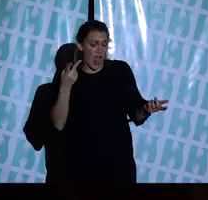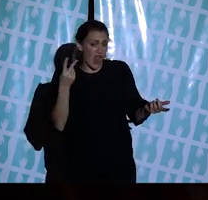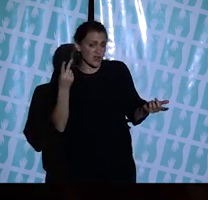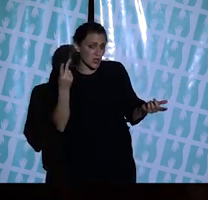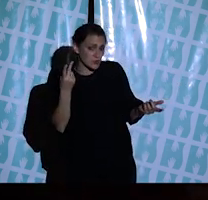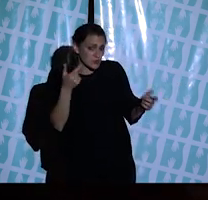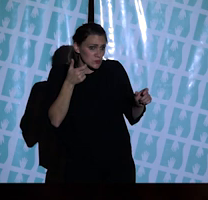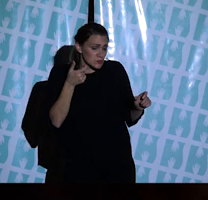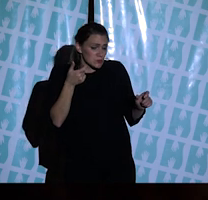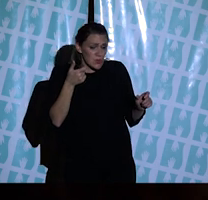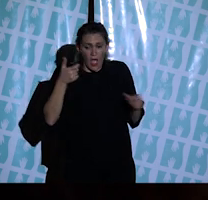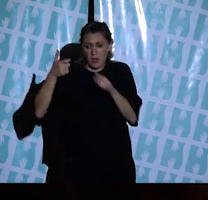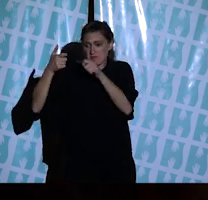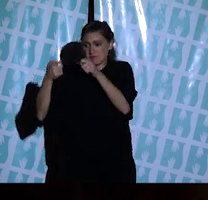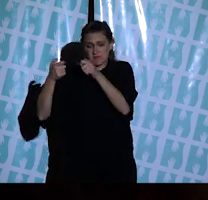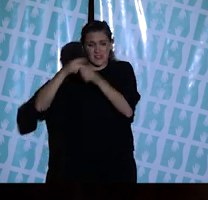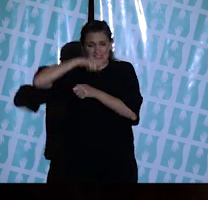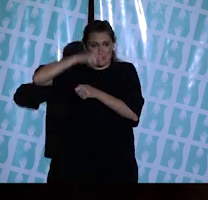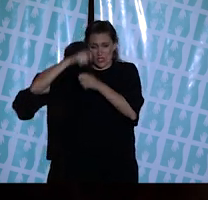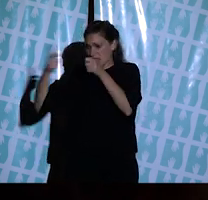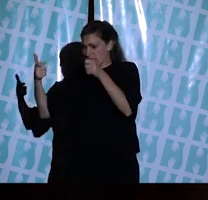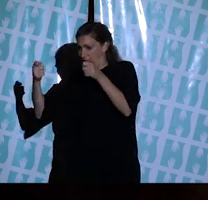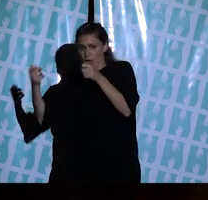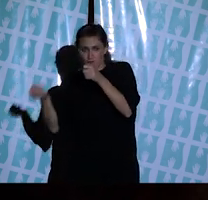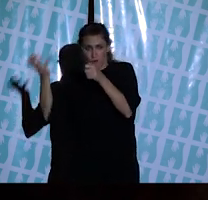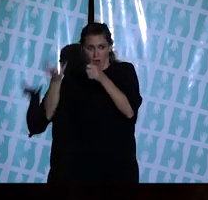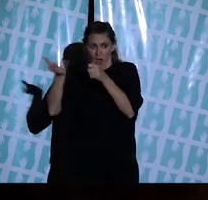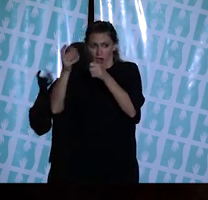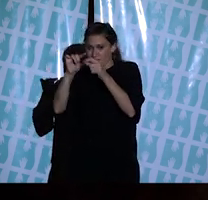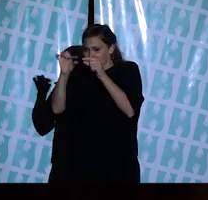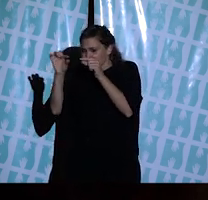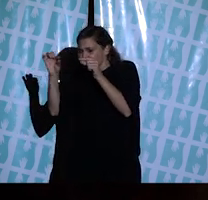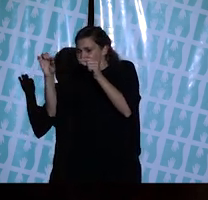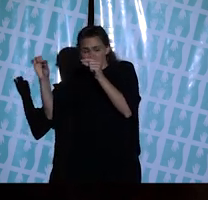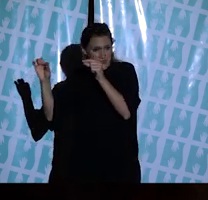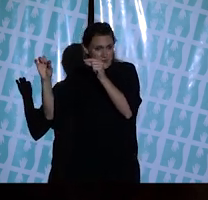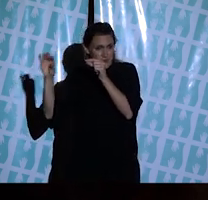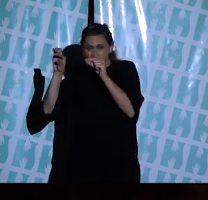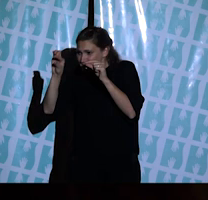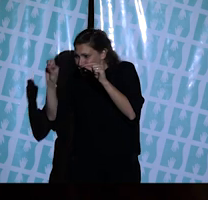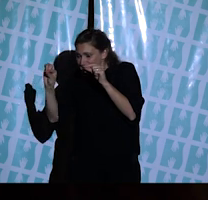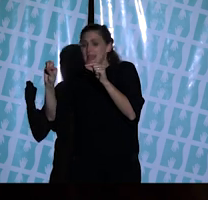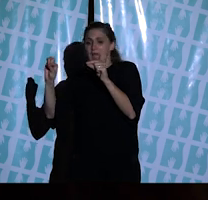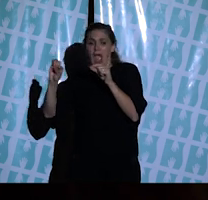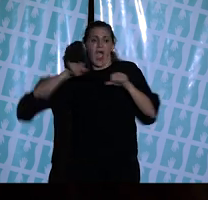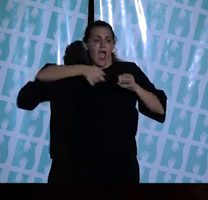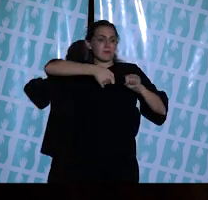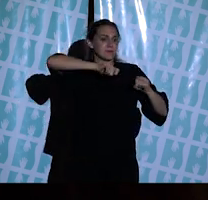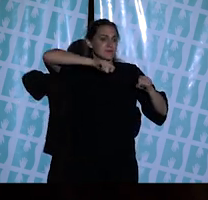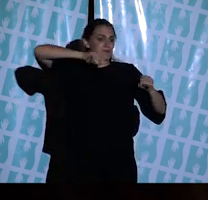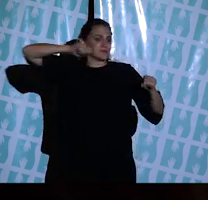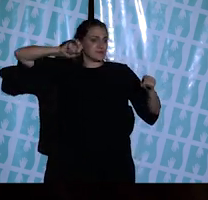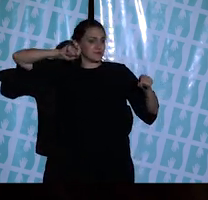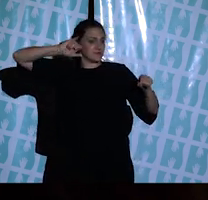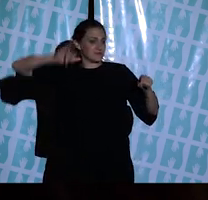el mango del cepillo de dientes, que es de plástico, hasta que se hace finito, convertirlo en un destornillador